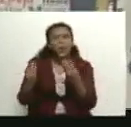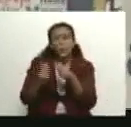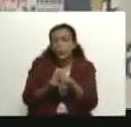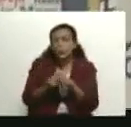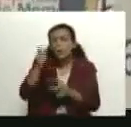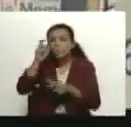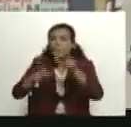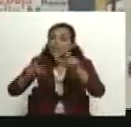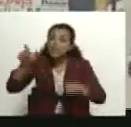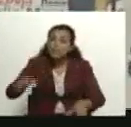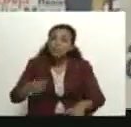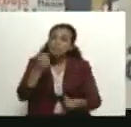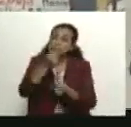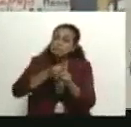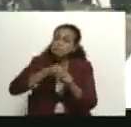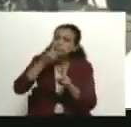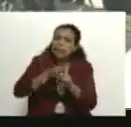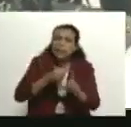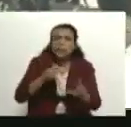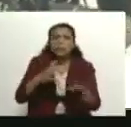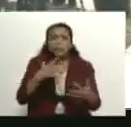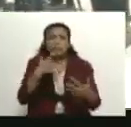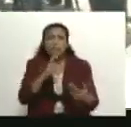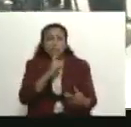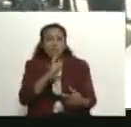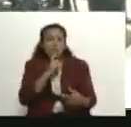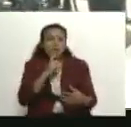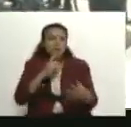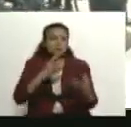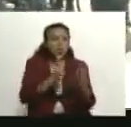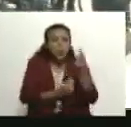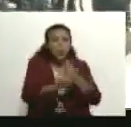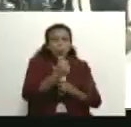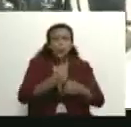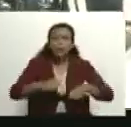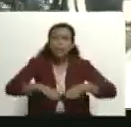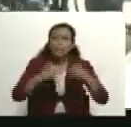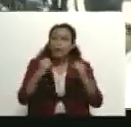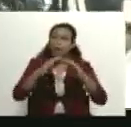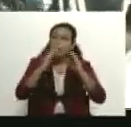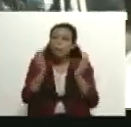los pueblos en su resistencia frente al modelo capitalista que destruye al planeta.